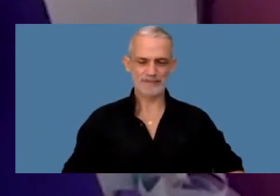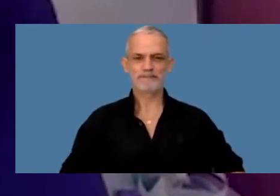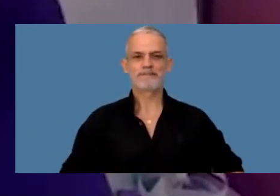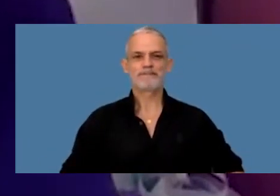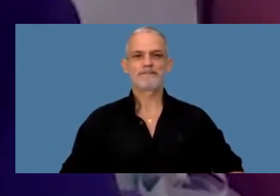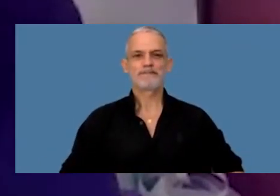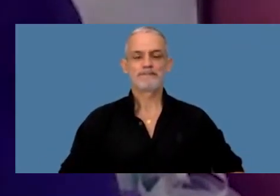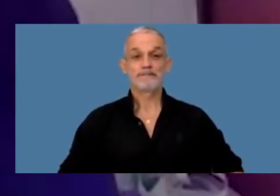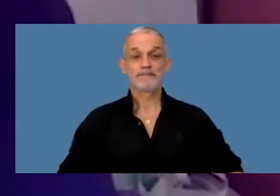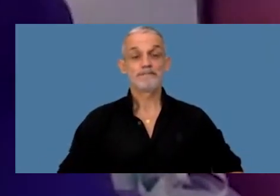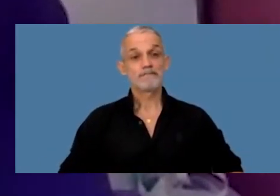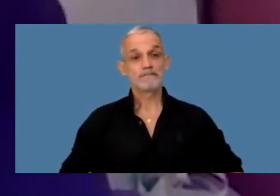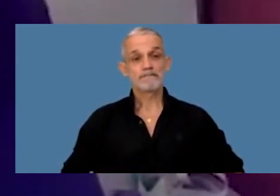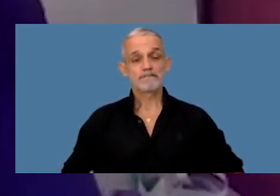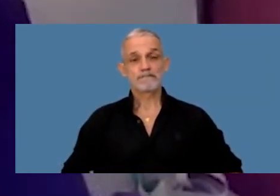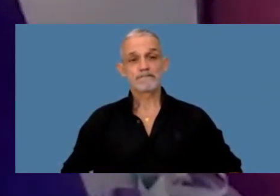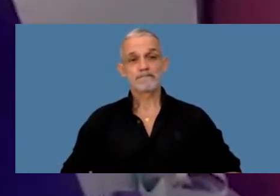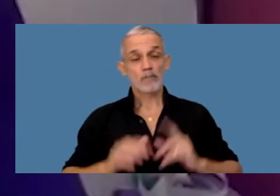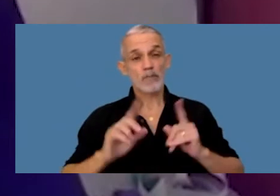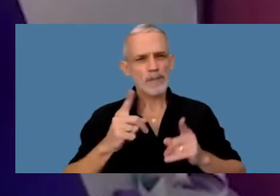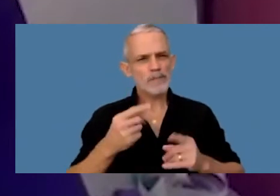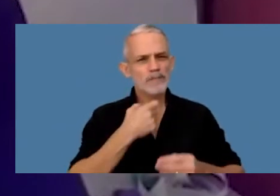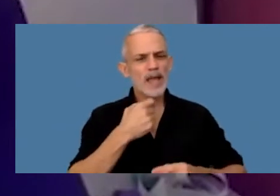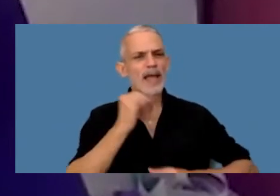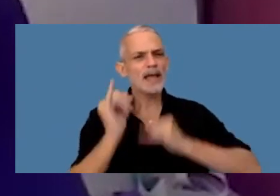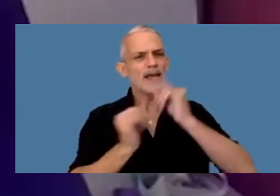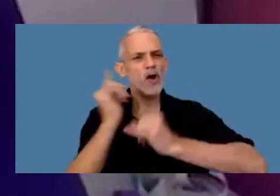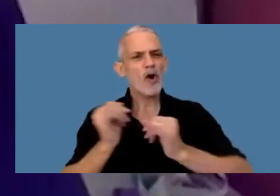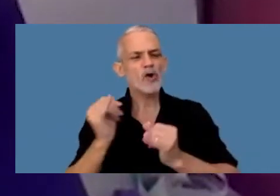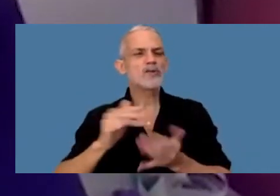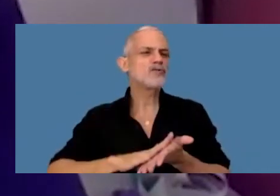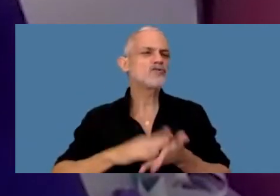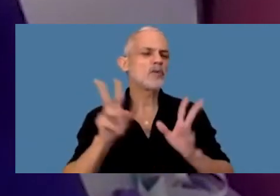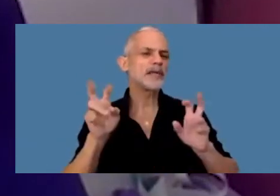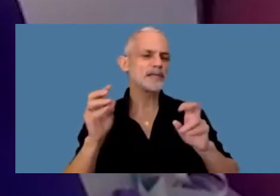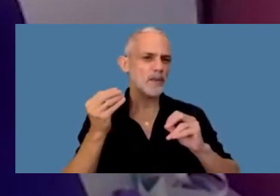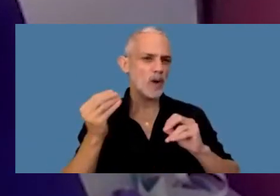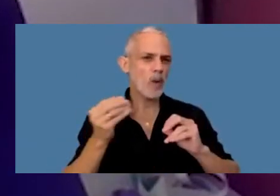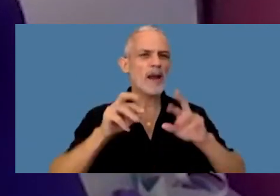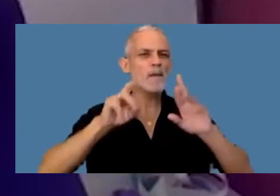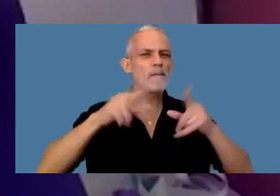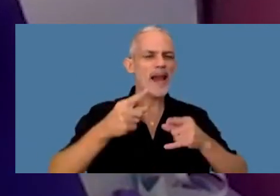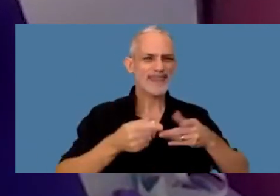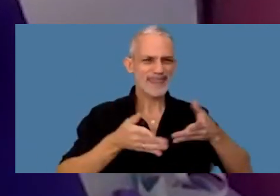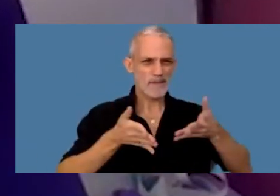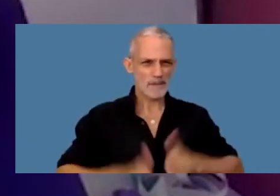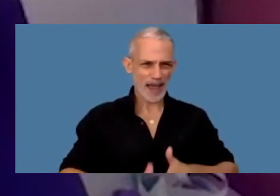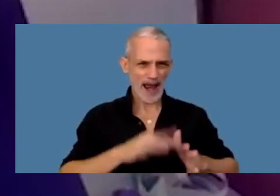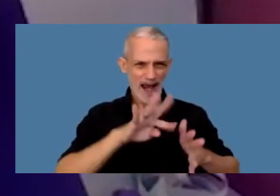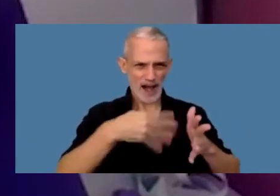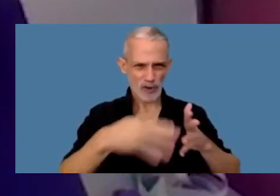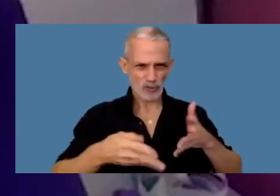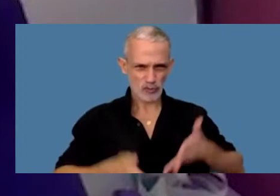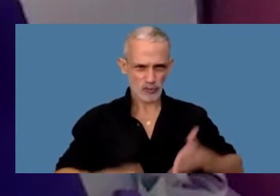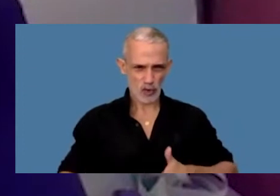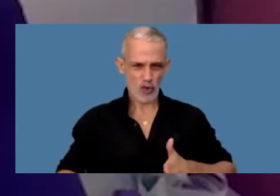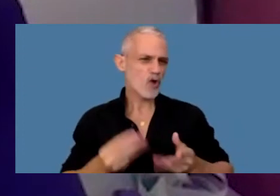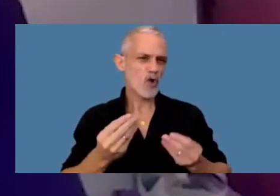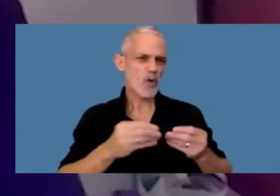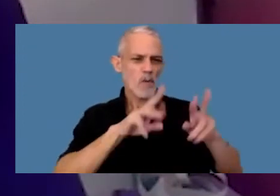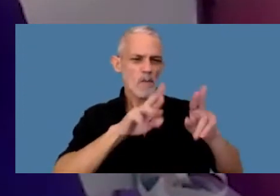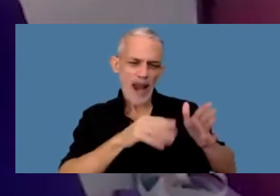profesional, o de forma interna, o bien trate de hacer una